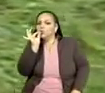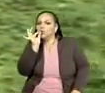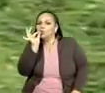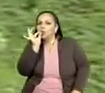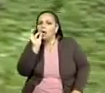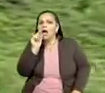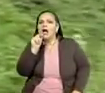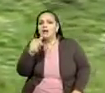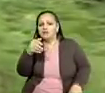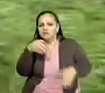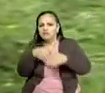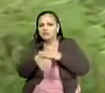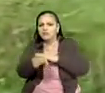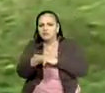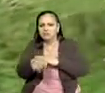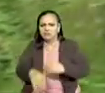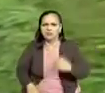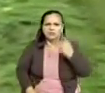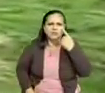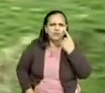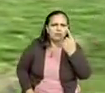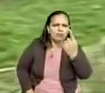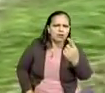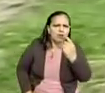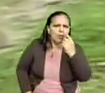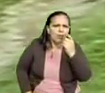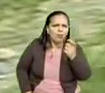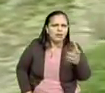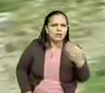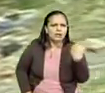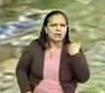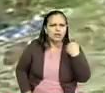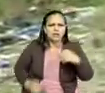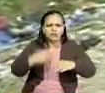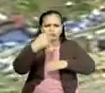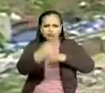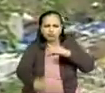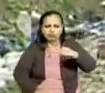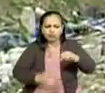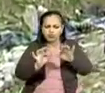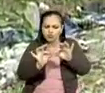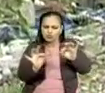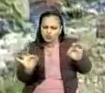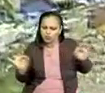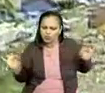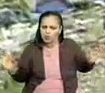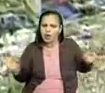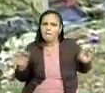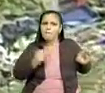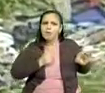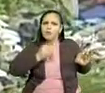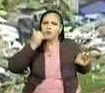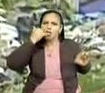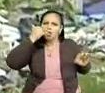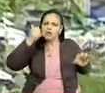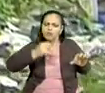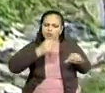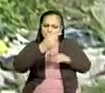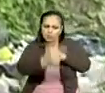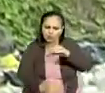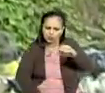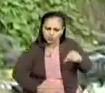uno que cargaba un rollo de cable telefónico. ¿De dónde lo ha de haber sacado? No sabemos, pero igual que el ciudadano que se encuentra aquí